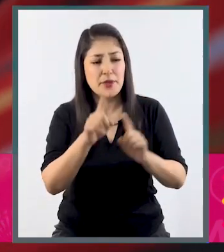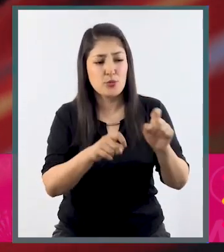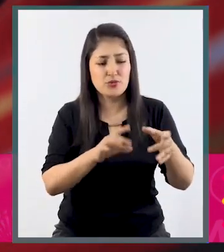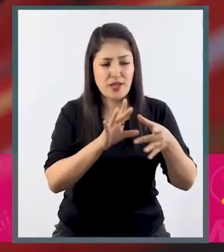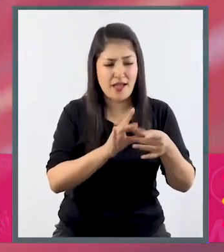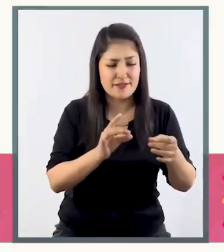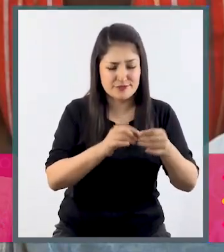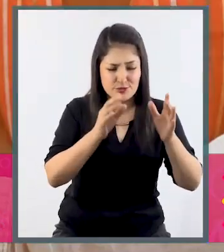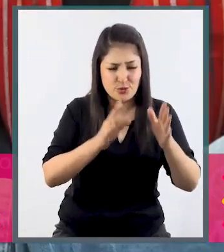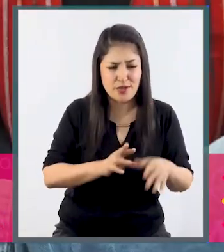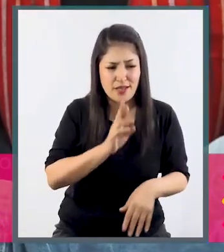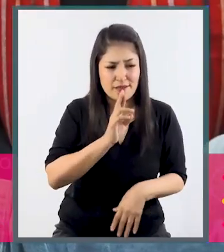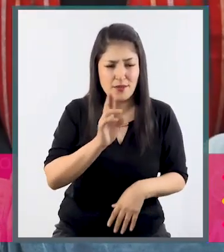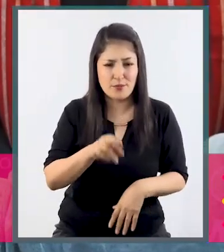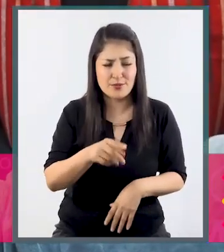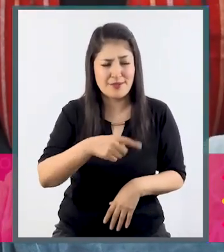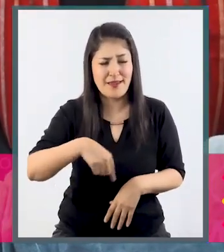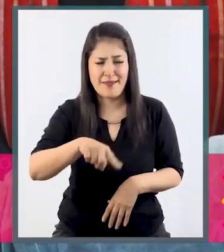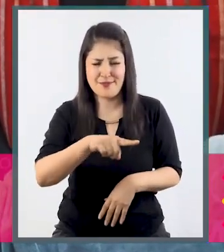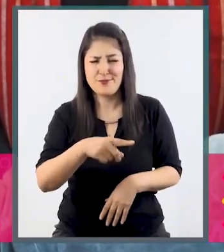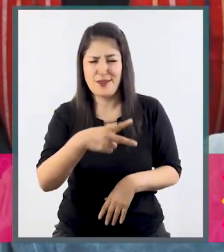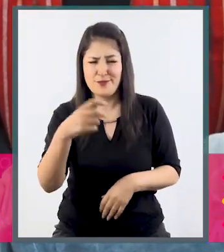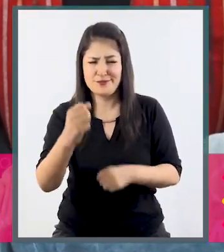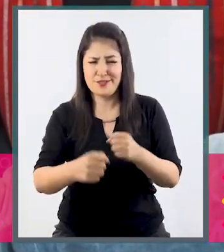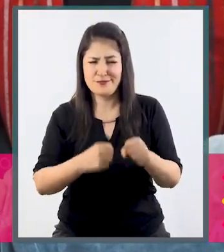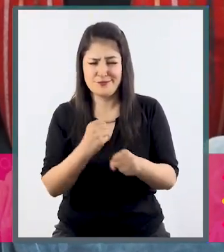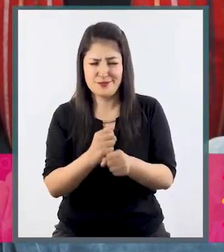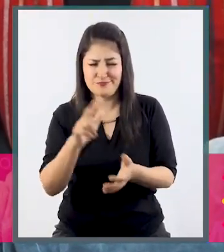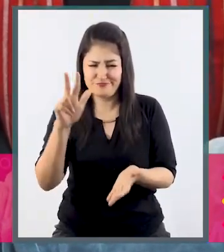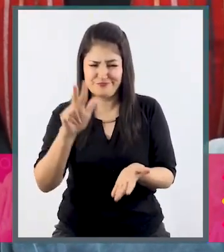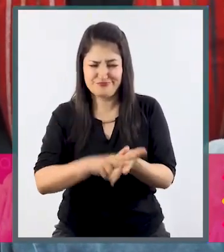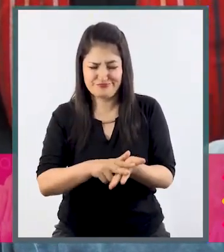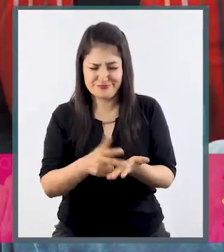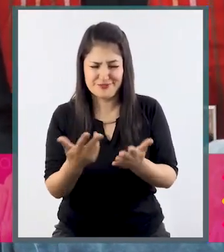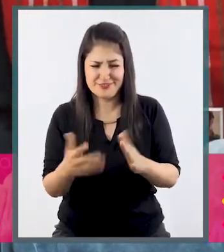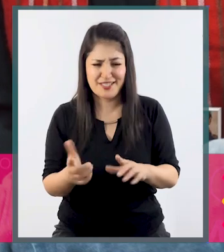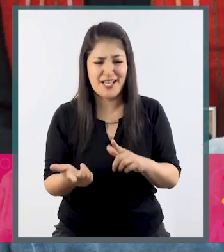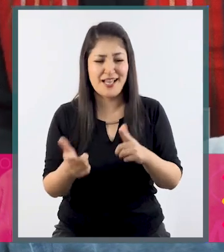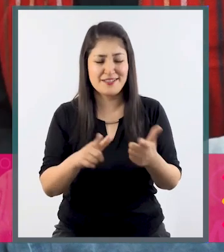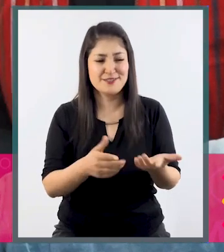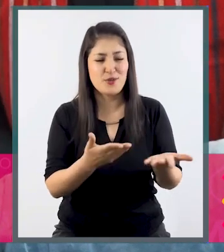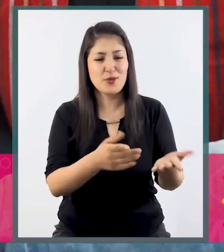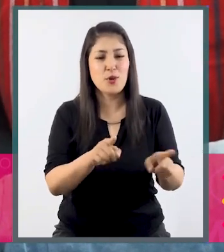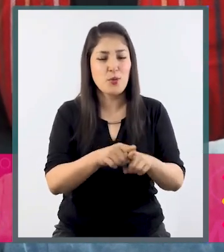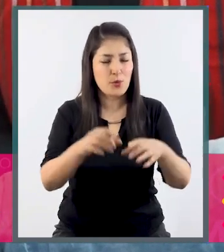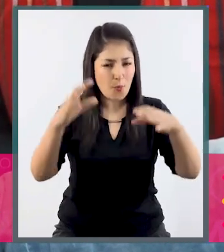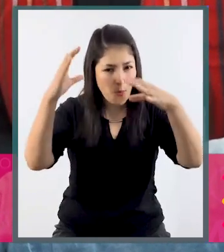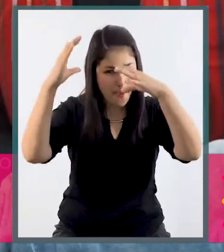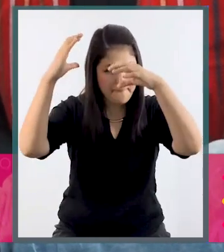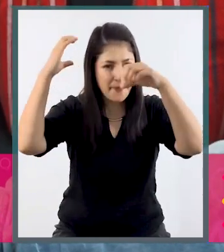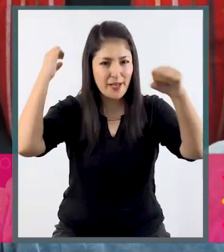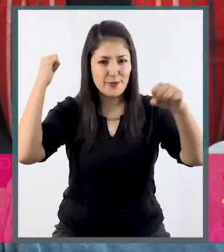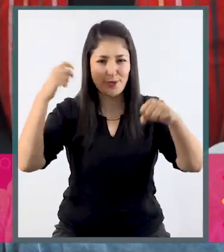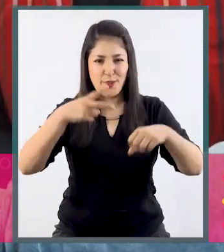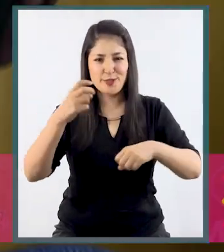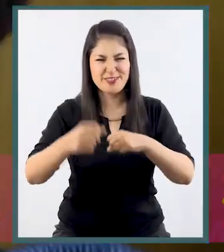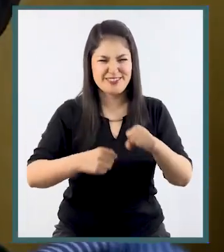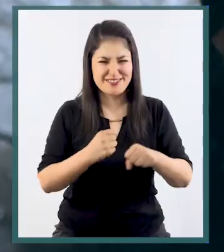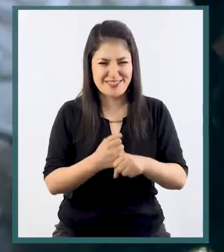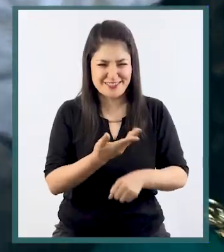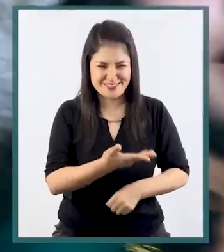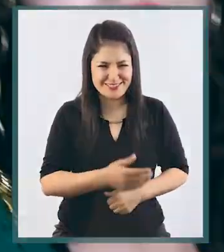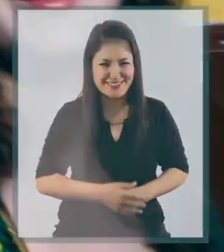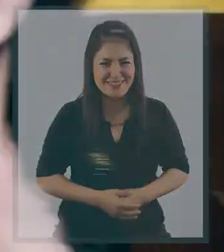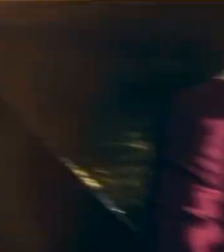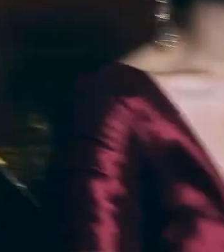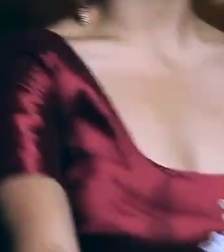Responden. Ellos ya tienen el sello Bicentenario en la canción, así que son embajadores también del Bicentenario.